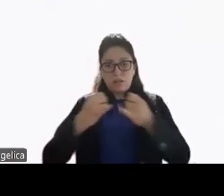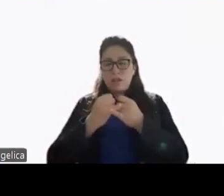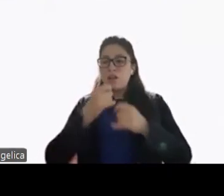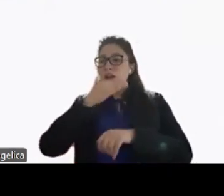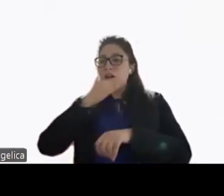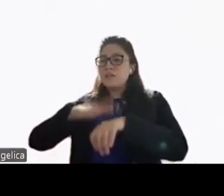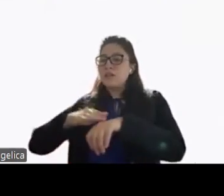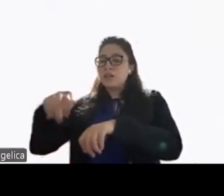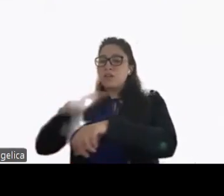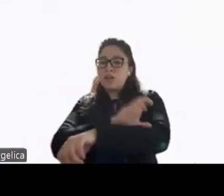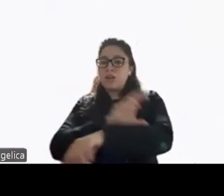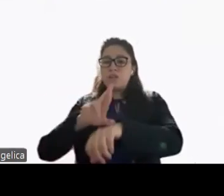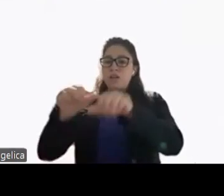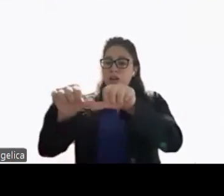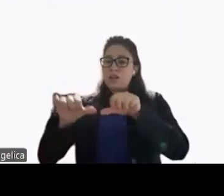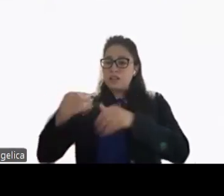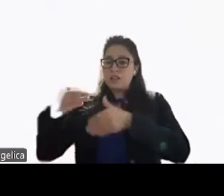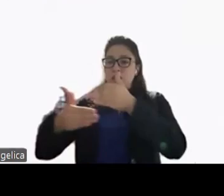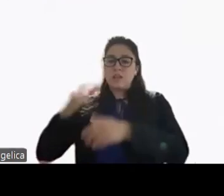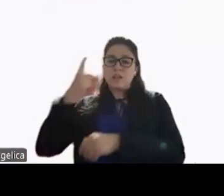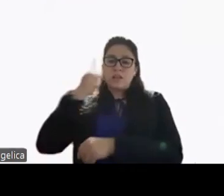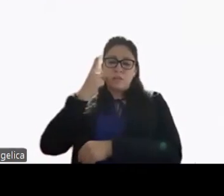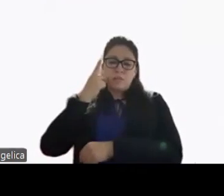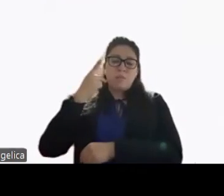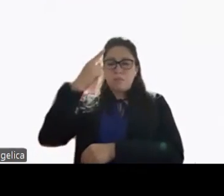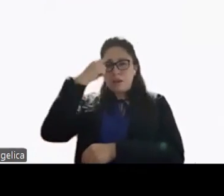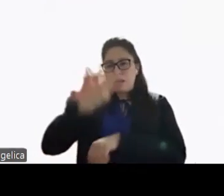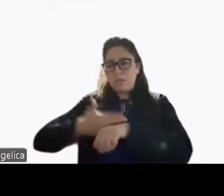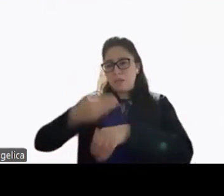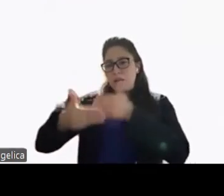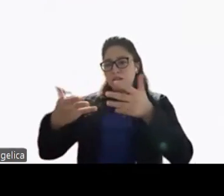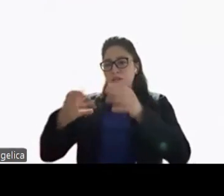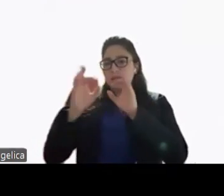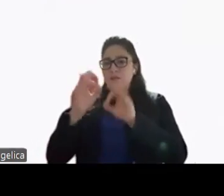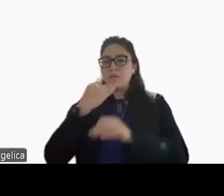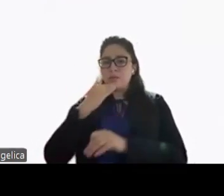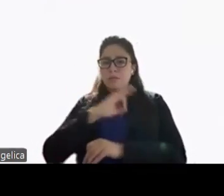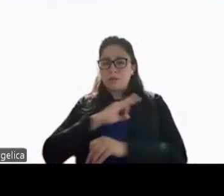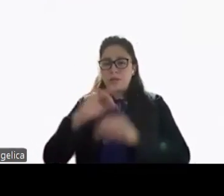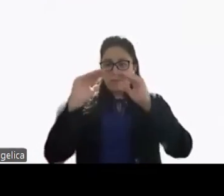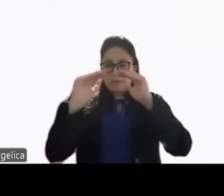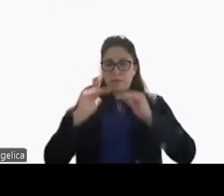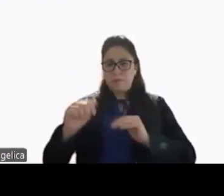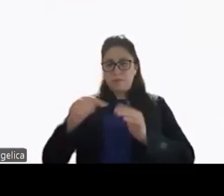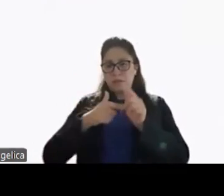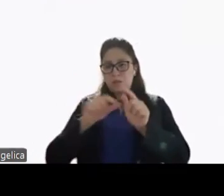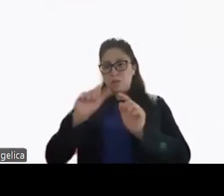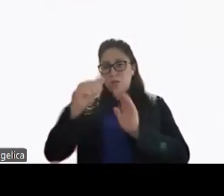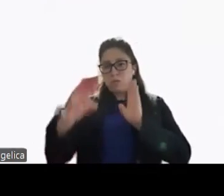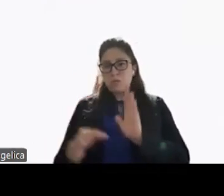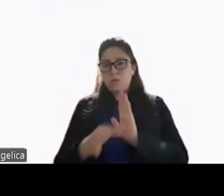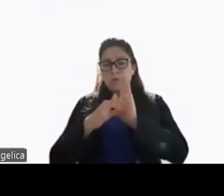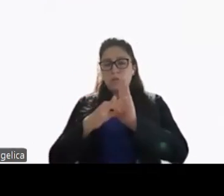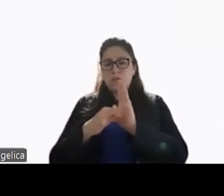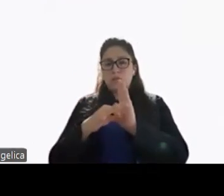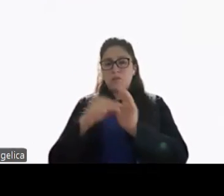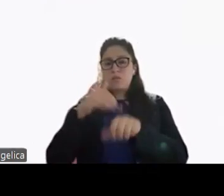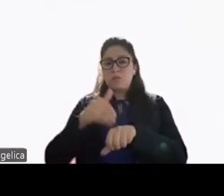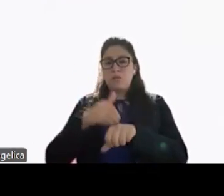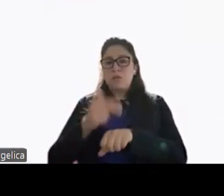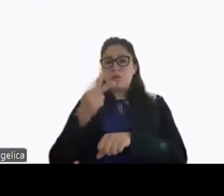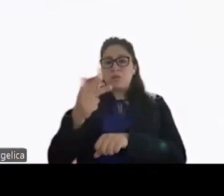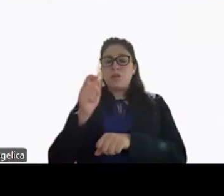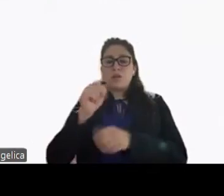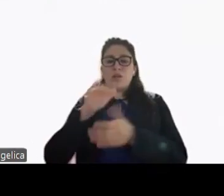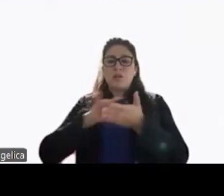parlamentarios para los efectos a que haya lugar. Continuando con el desahogo del orden del día, pasamos al punto enlistado al numeral 8, el cual consiste en la